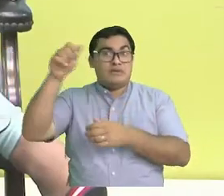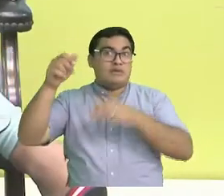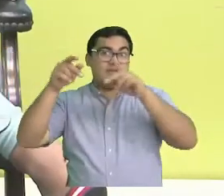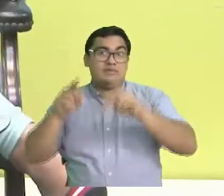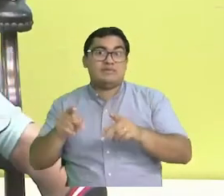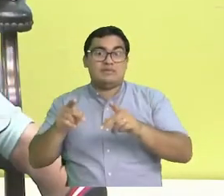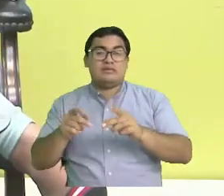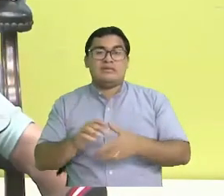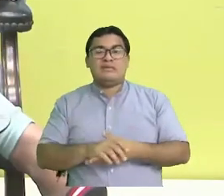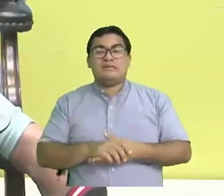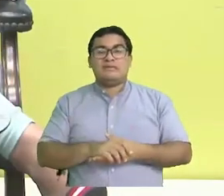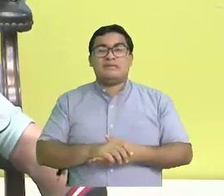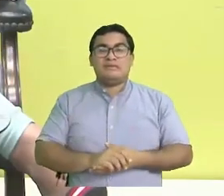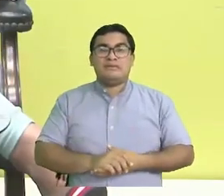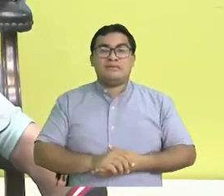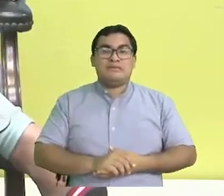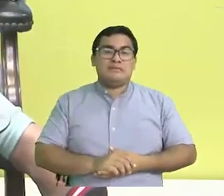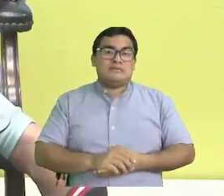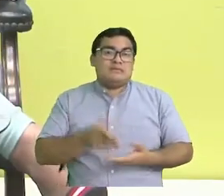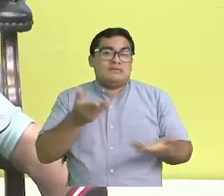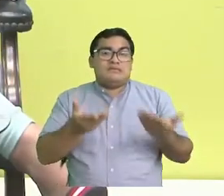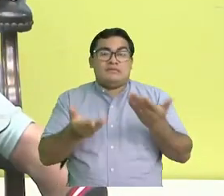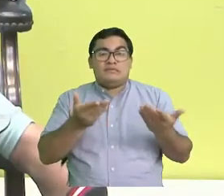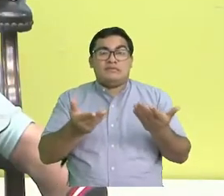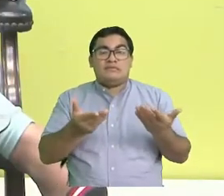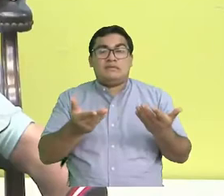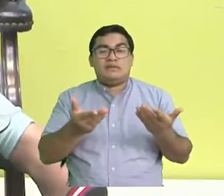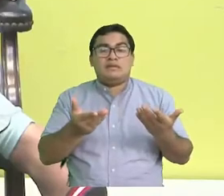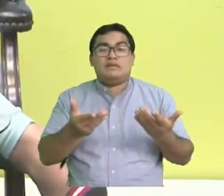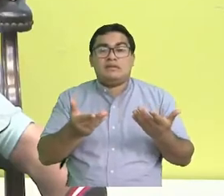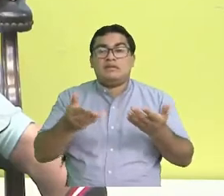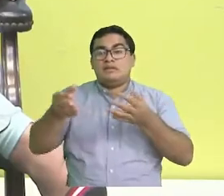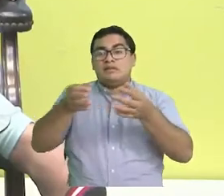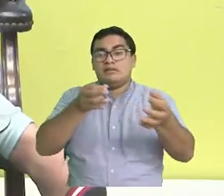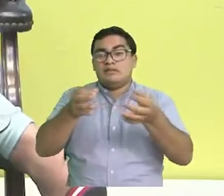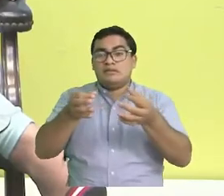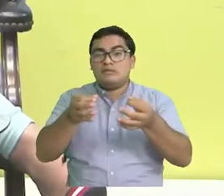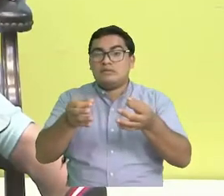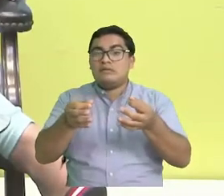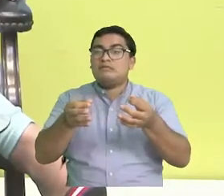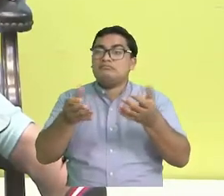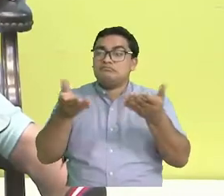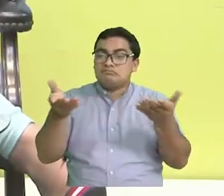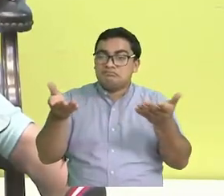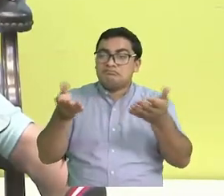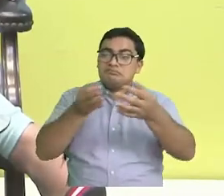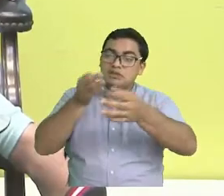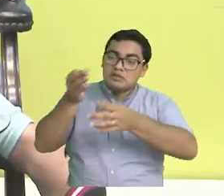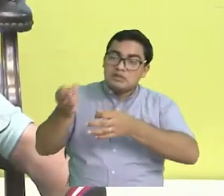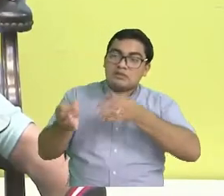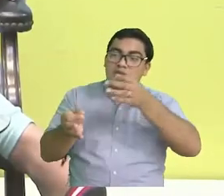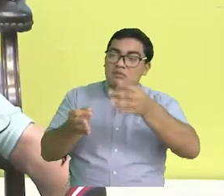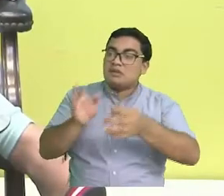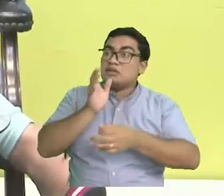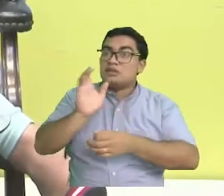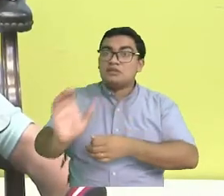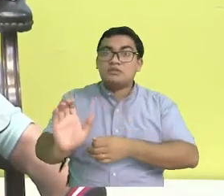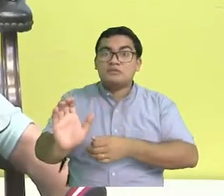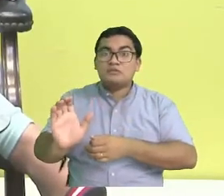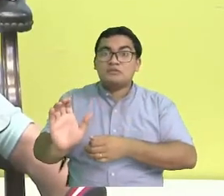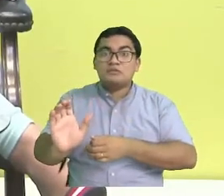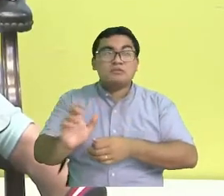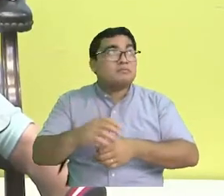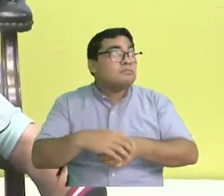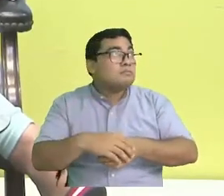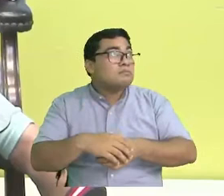O en algunas ocasiones, pues nosotros le indicamos que les estamos dando alguna indicación, les estamos hablando, y ellos